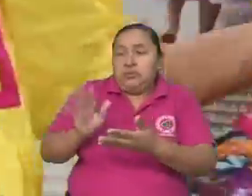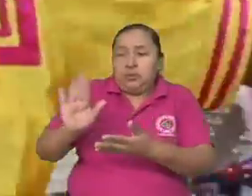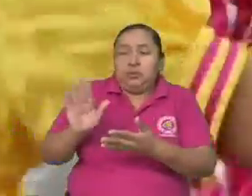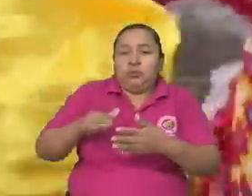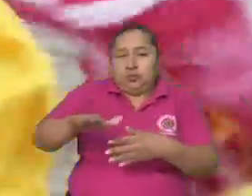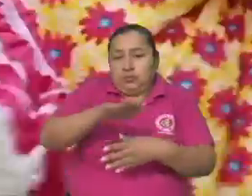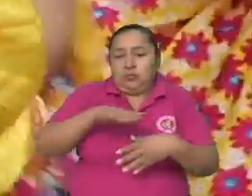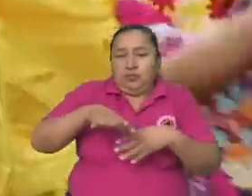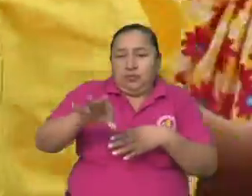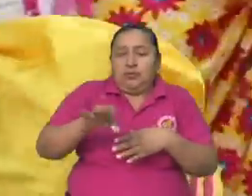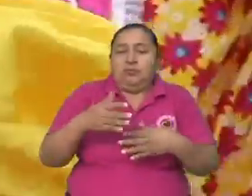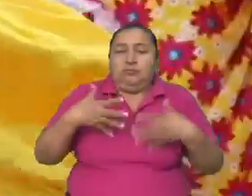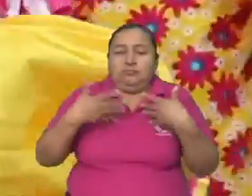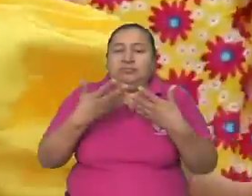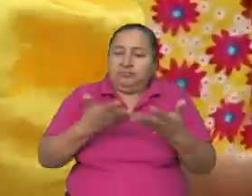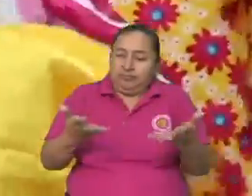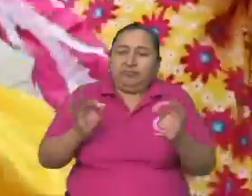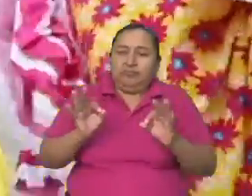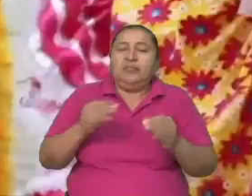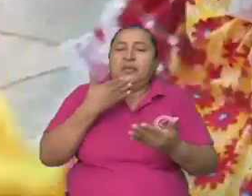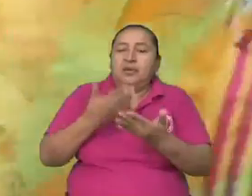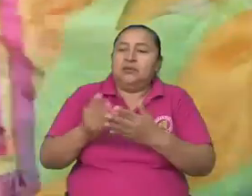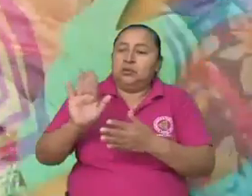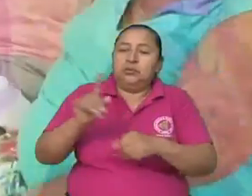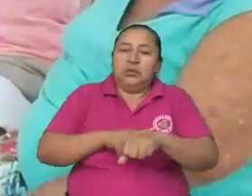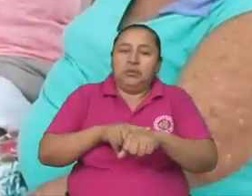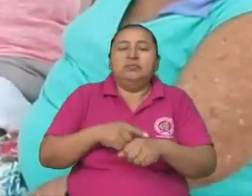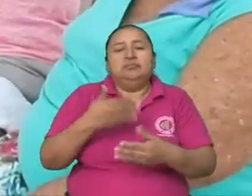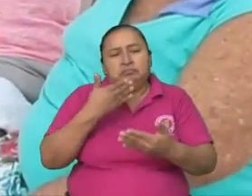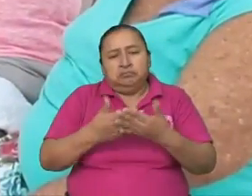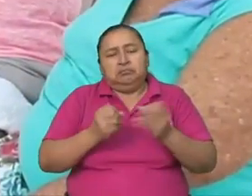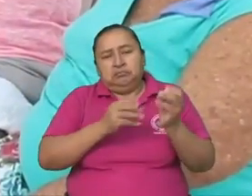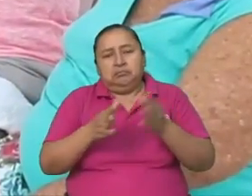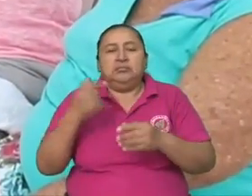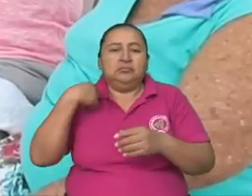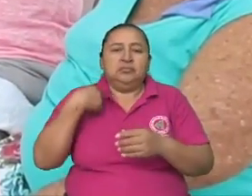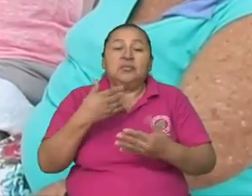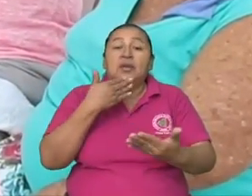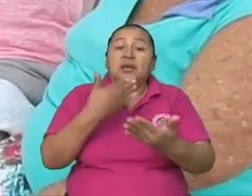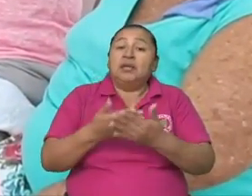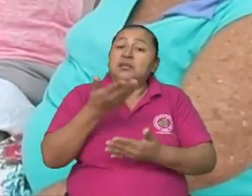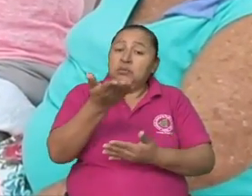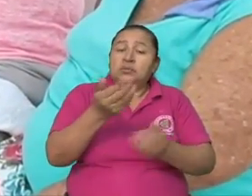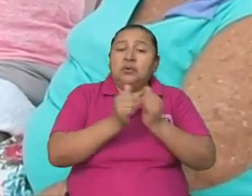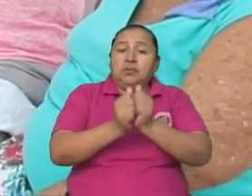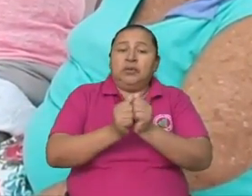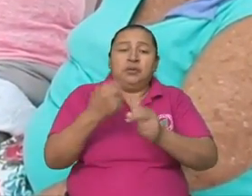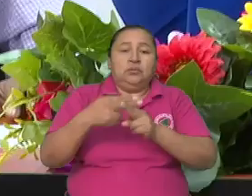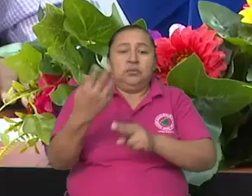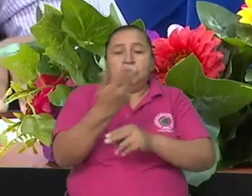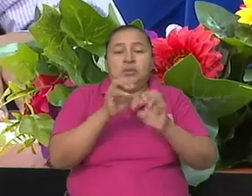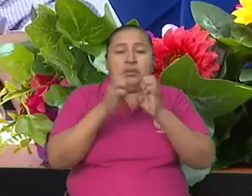espacio, gratamente recibidos, muchísimas gracias por su tiempo. A la orden, siempre. Le agradecemos que nos haya acompañado. A nombre de todo el